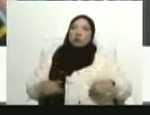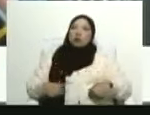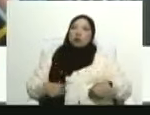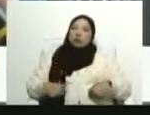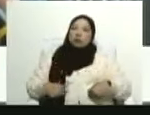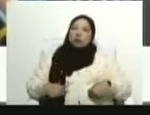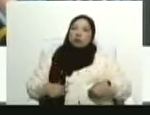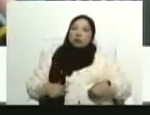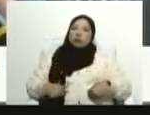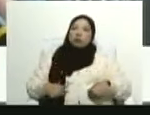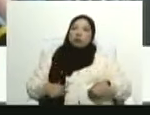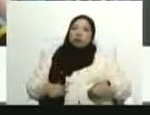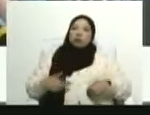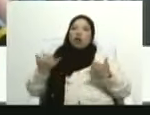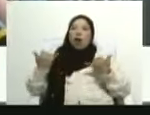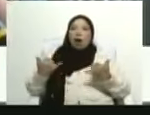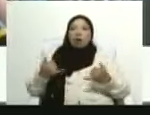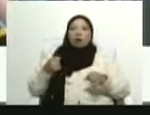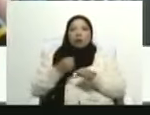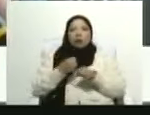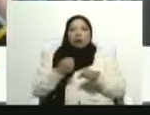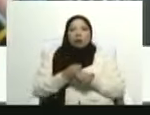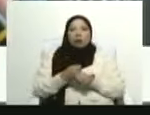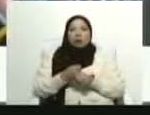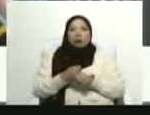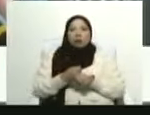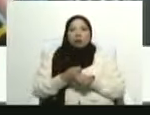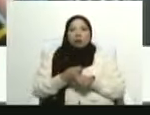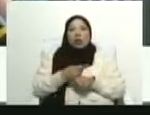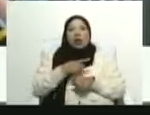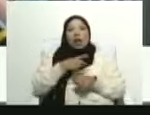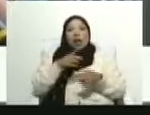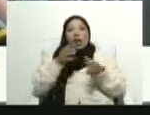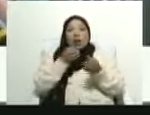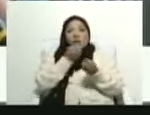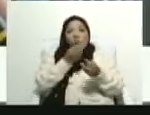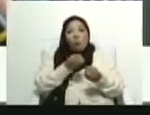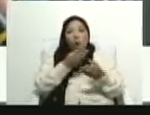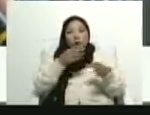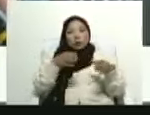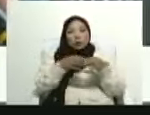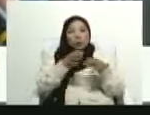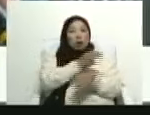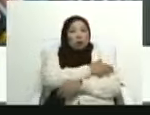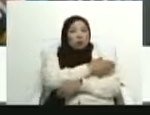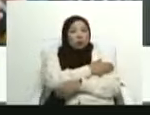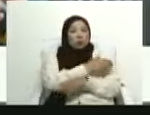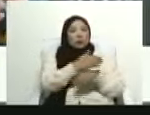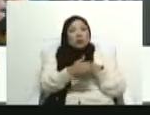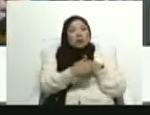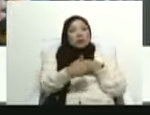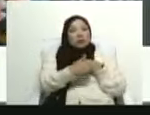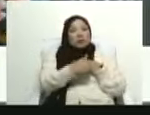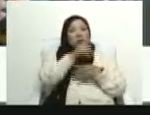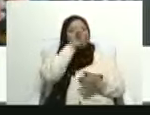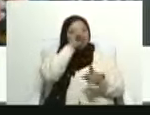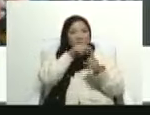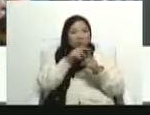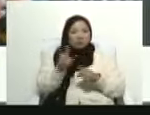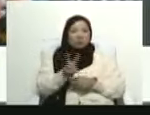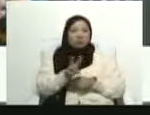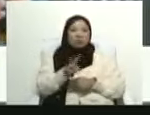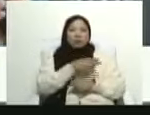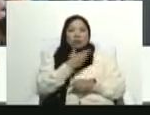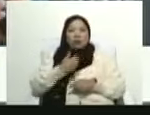muy lejos de lo que se ha pretendido crear, de la narrativa que se ha pretendido construir contra Venezuela con un objetivo que era derrocar